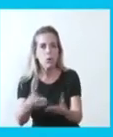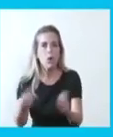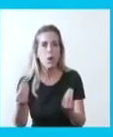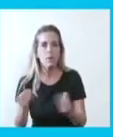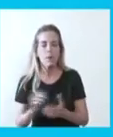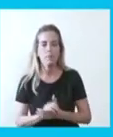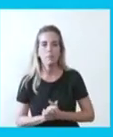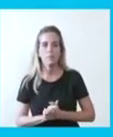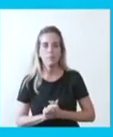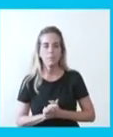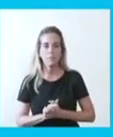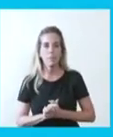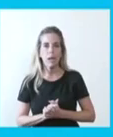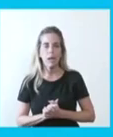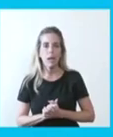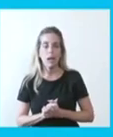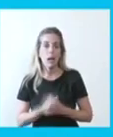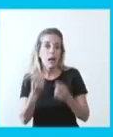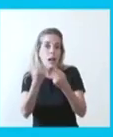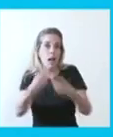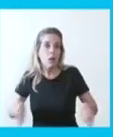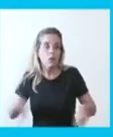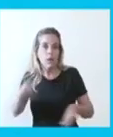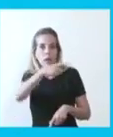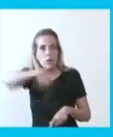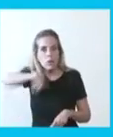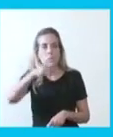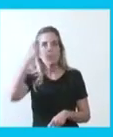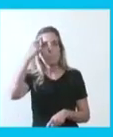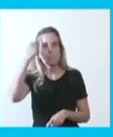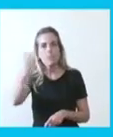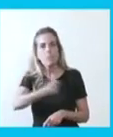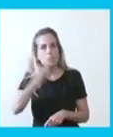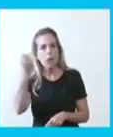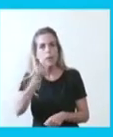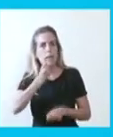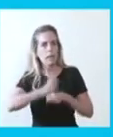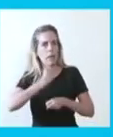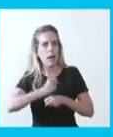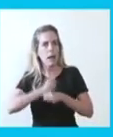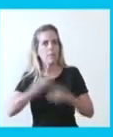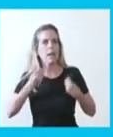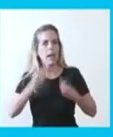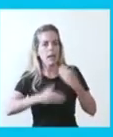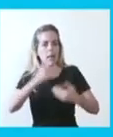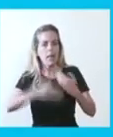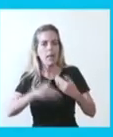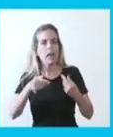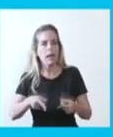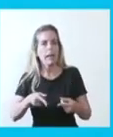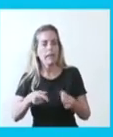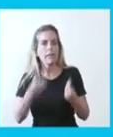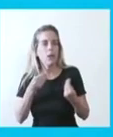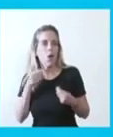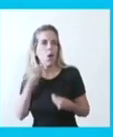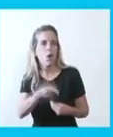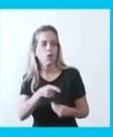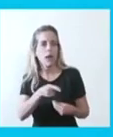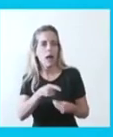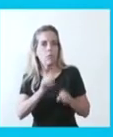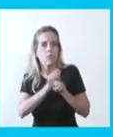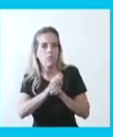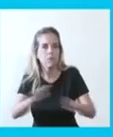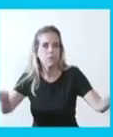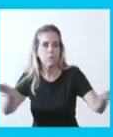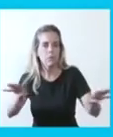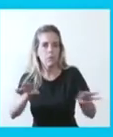Todo indica que lo que nosotros tenemos que lograr es minimizar la circulación del virus. Es decir, hacer todo